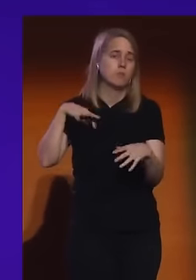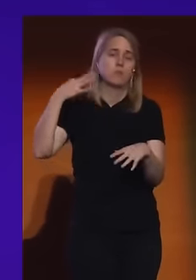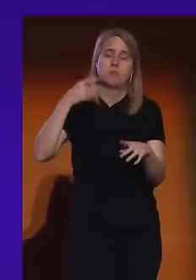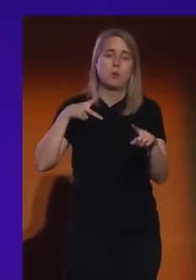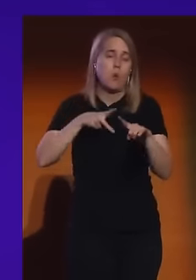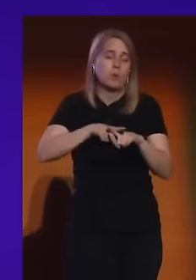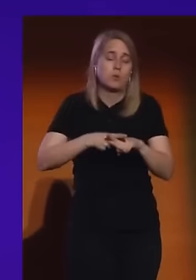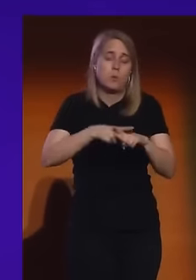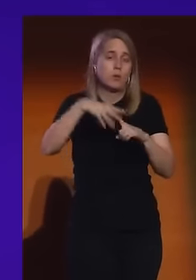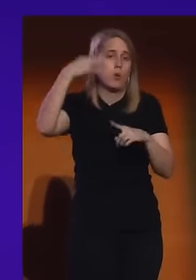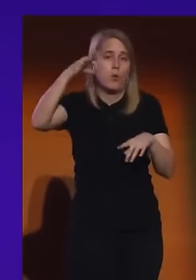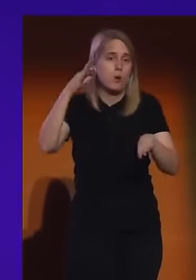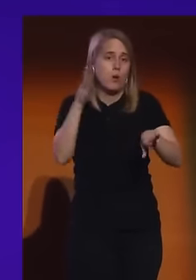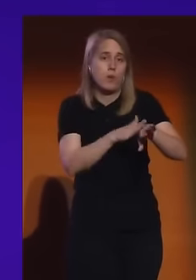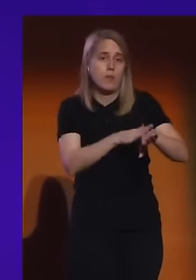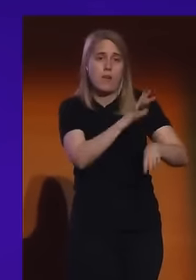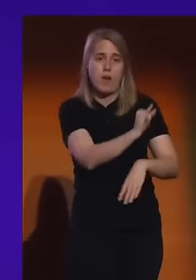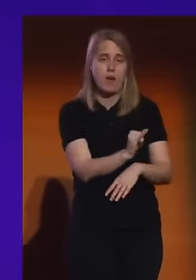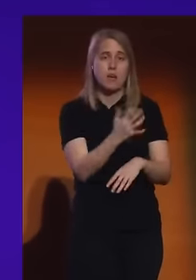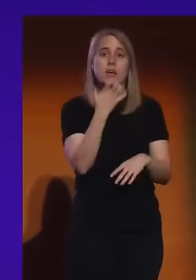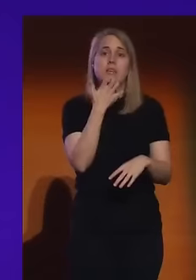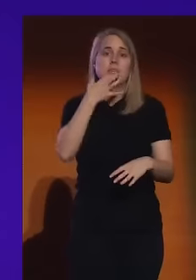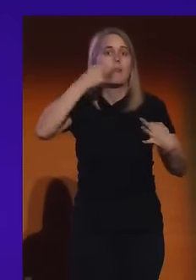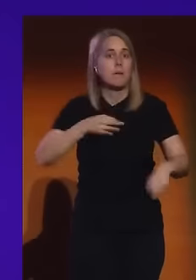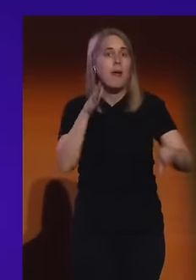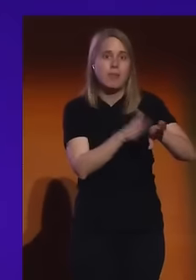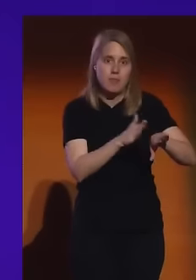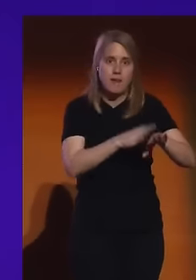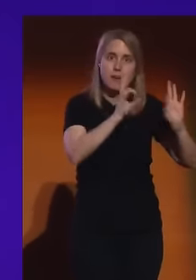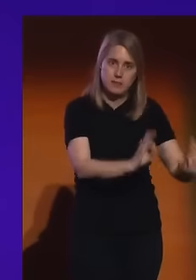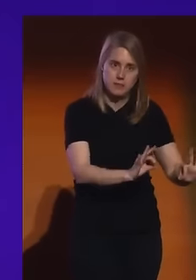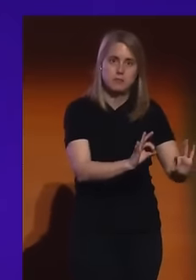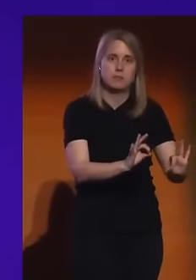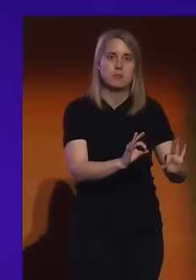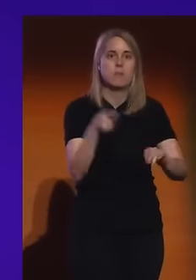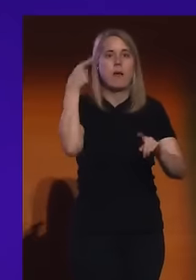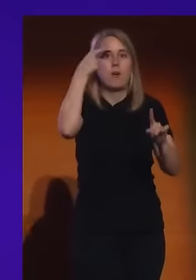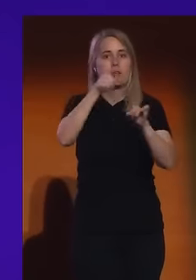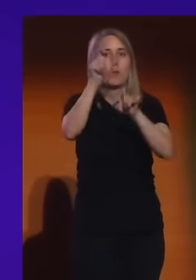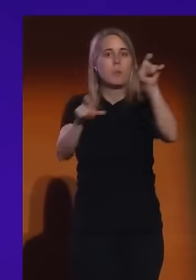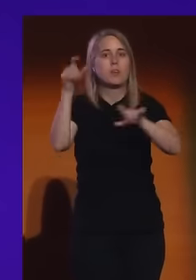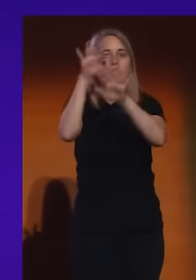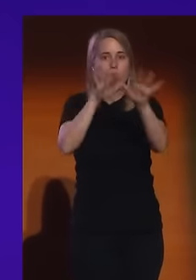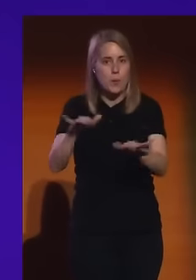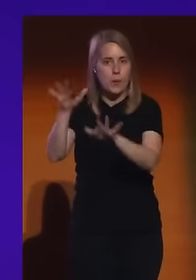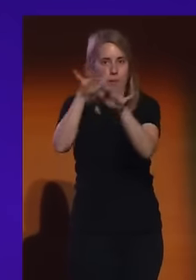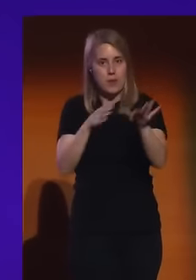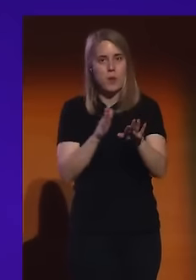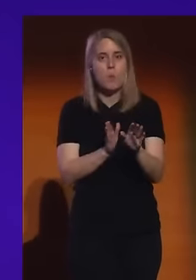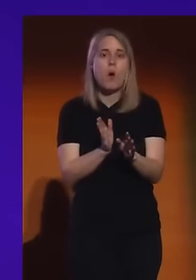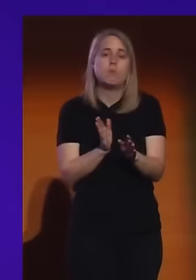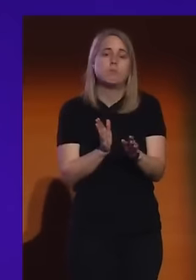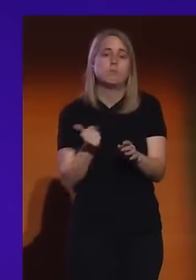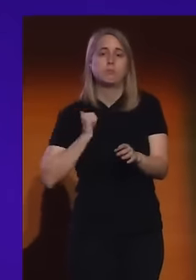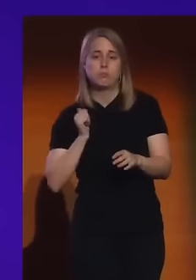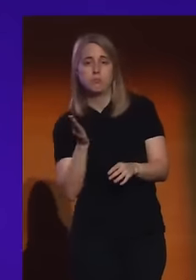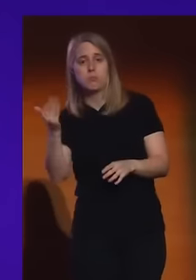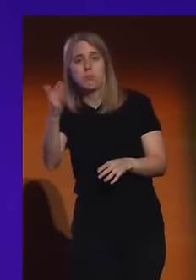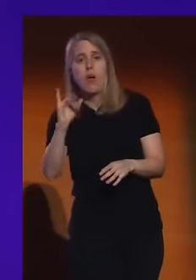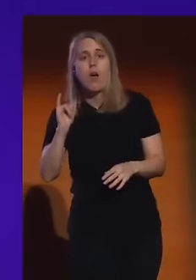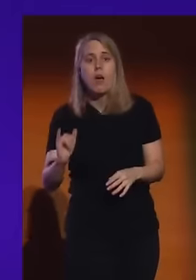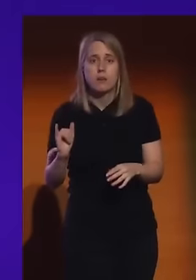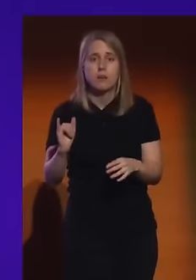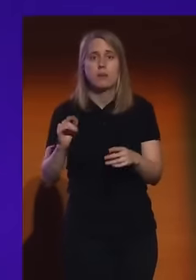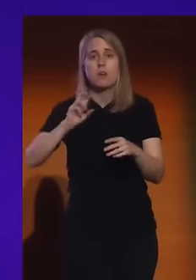instrumento que tiene la izquierda si de verdad es izquierda para convencer a la gente de que hay una alternativa y de que